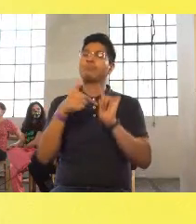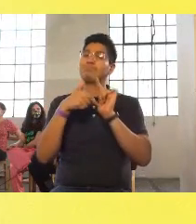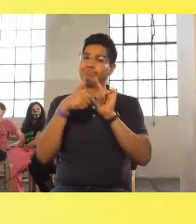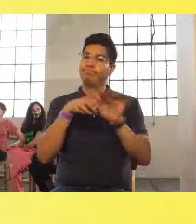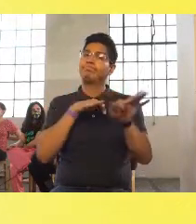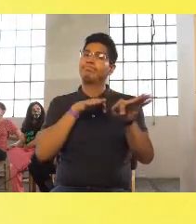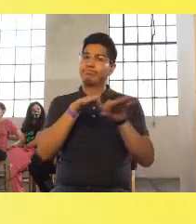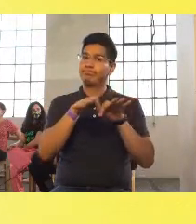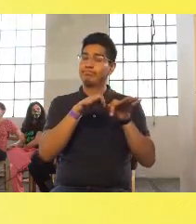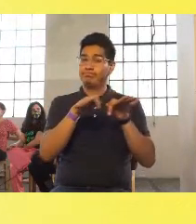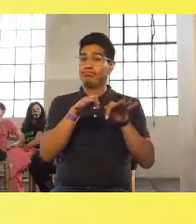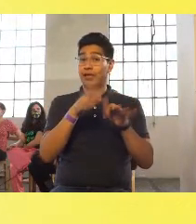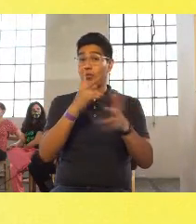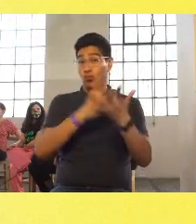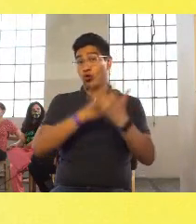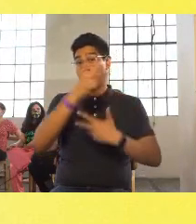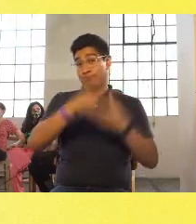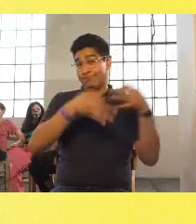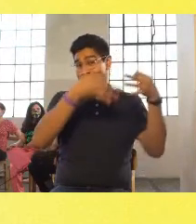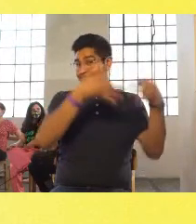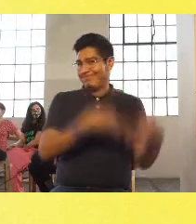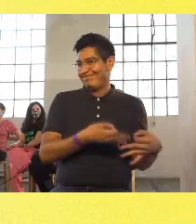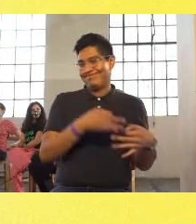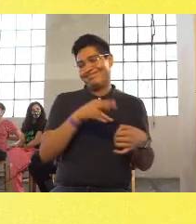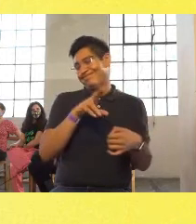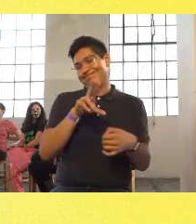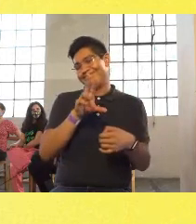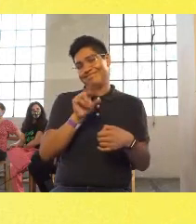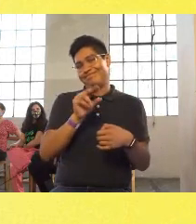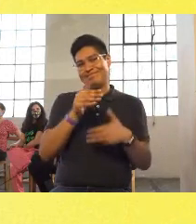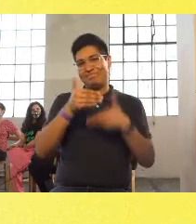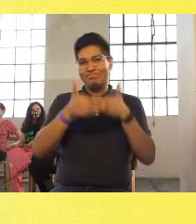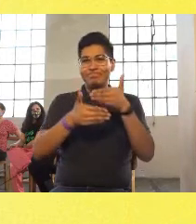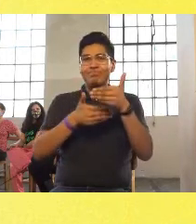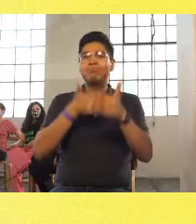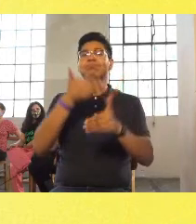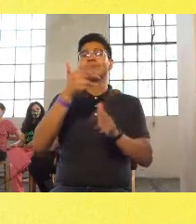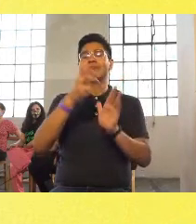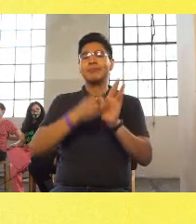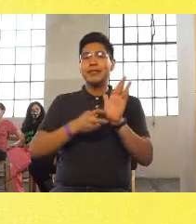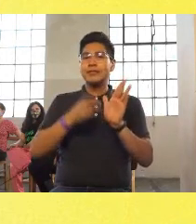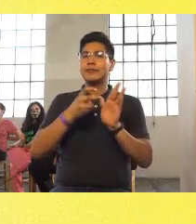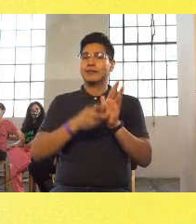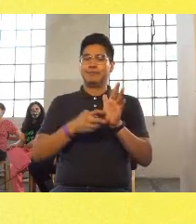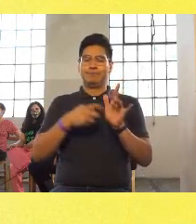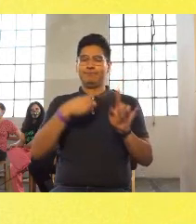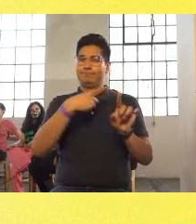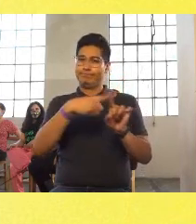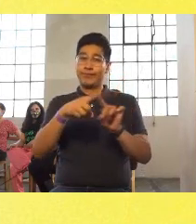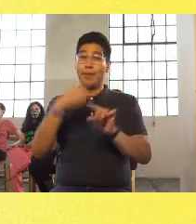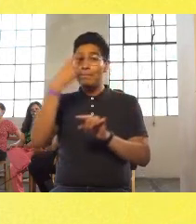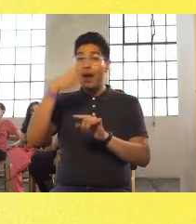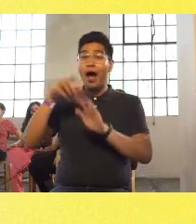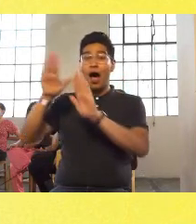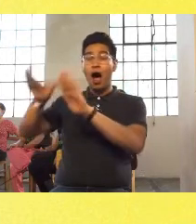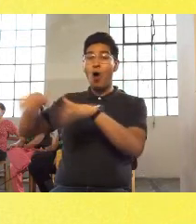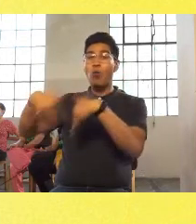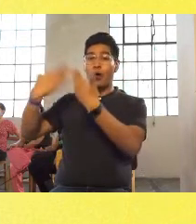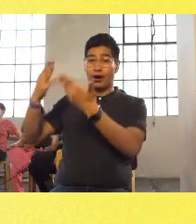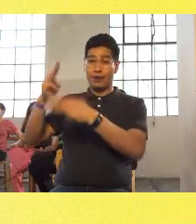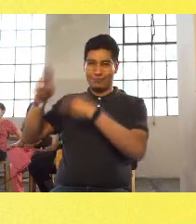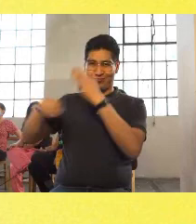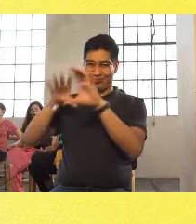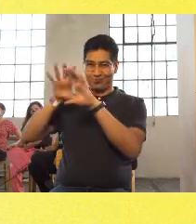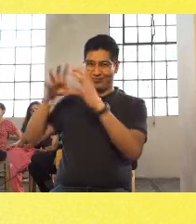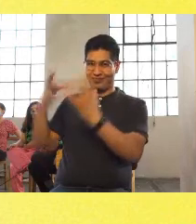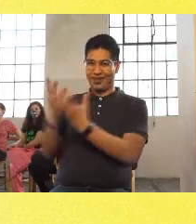eso haces una siguiente pieza y por eso el proyecto que sigue, porque las realidades, si bien se pueden ir transformando progresivamente,